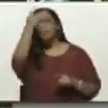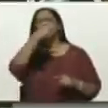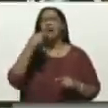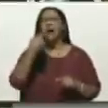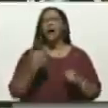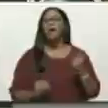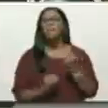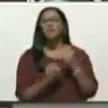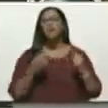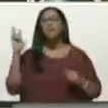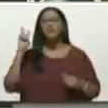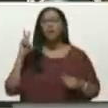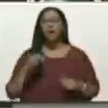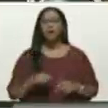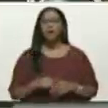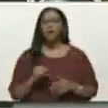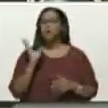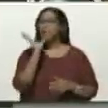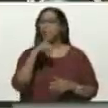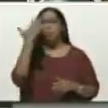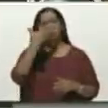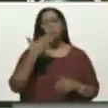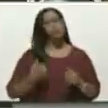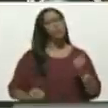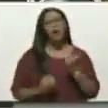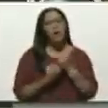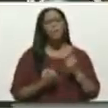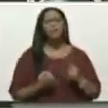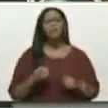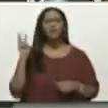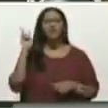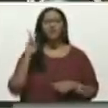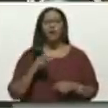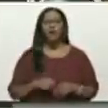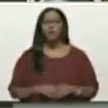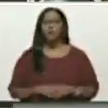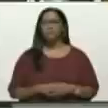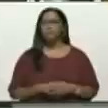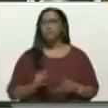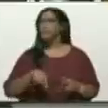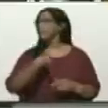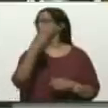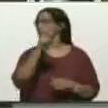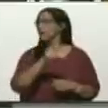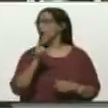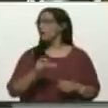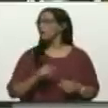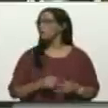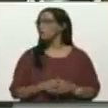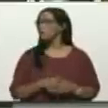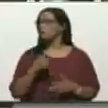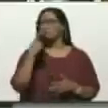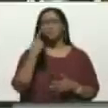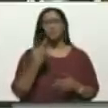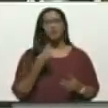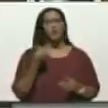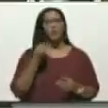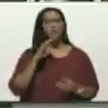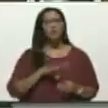Venezuela, y no dudó nunca en apoyar a Venezuela. Mientras otros, bueno, vean dónde está el señor, ¿cómo se